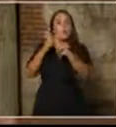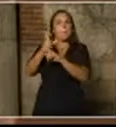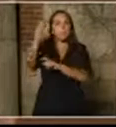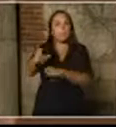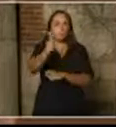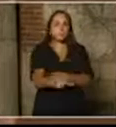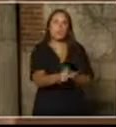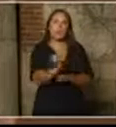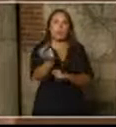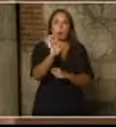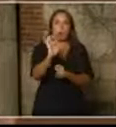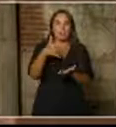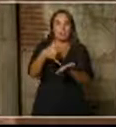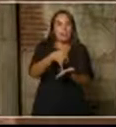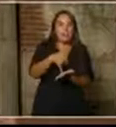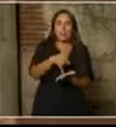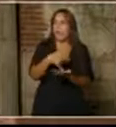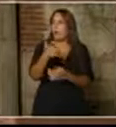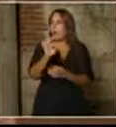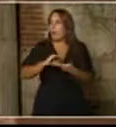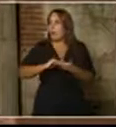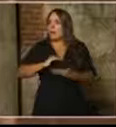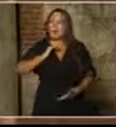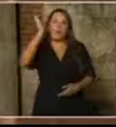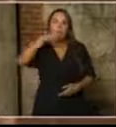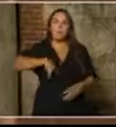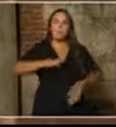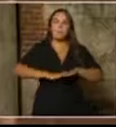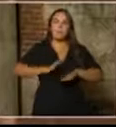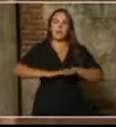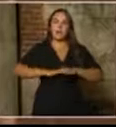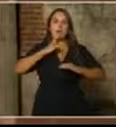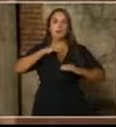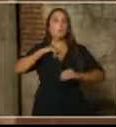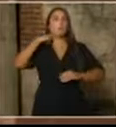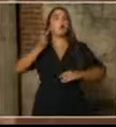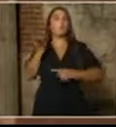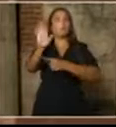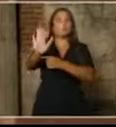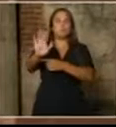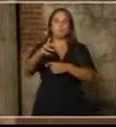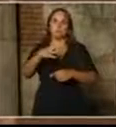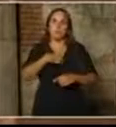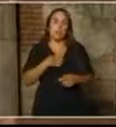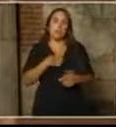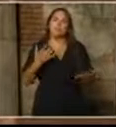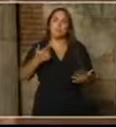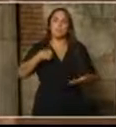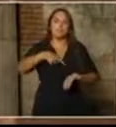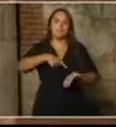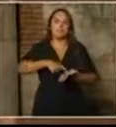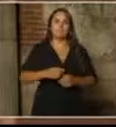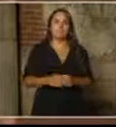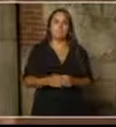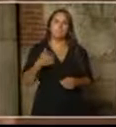son demasiado débiles o no tienen capacidad para hacer oír su voz. Me entristece que durante años ha